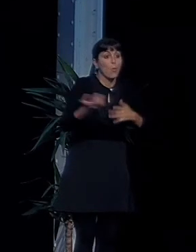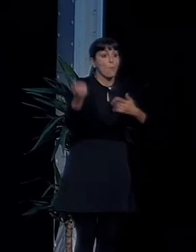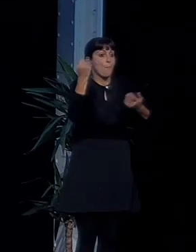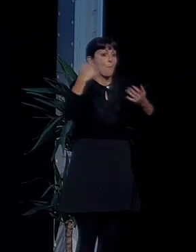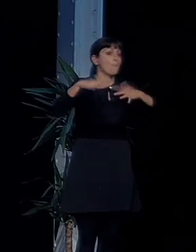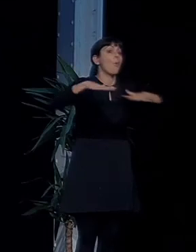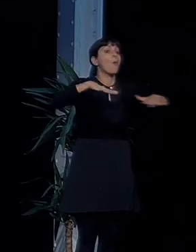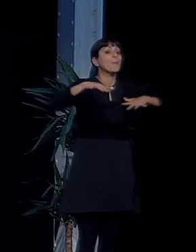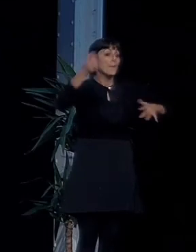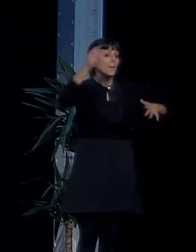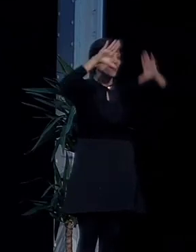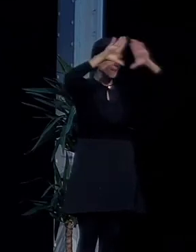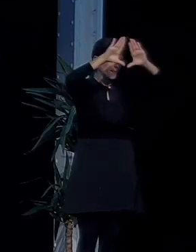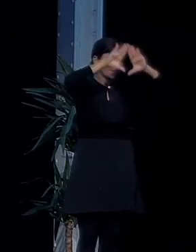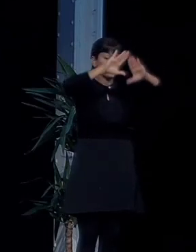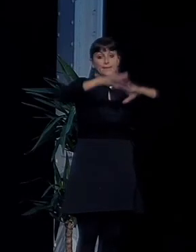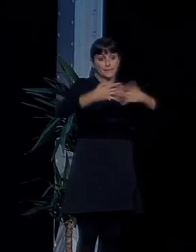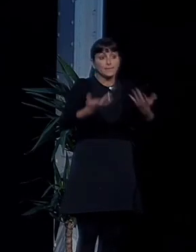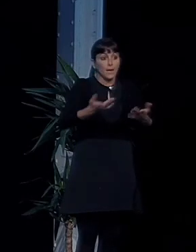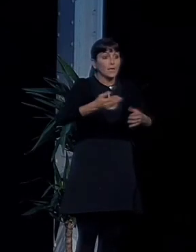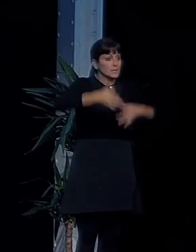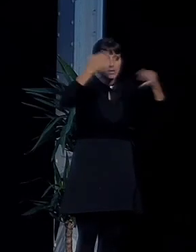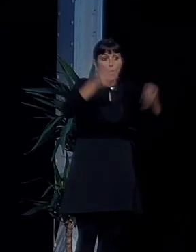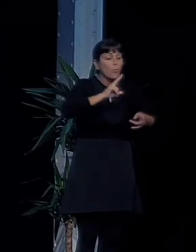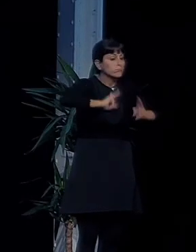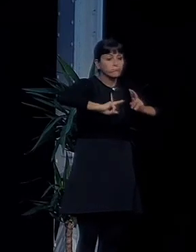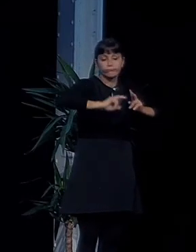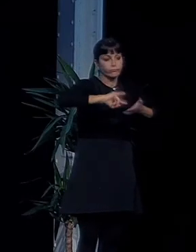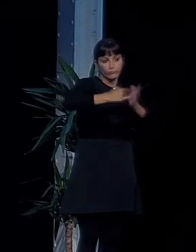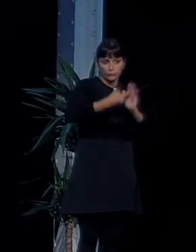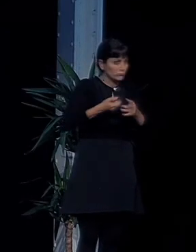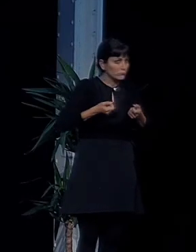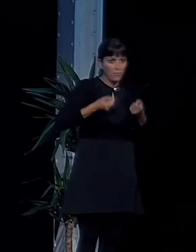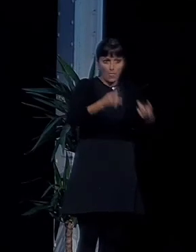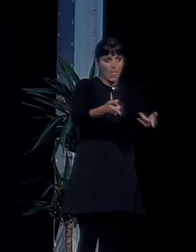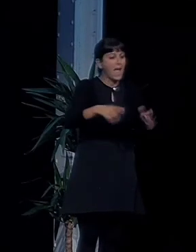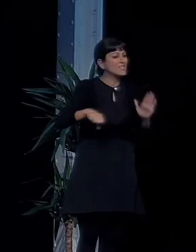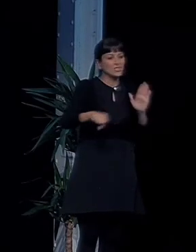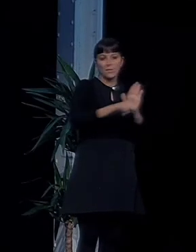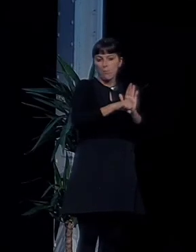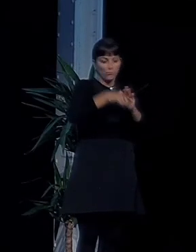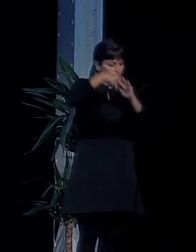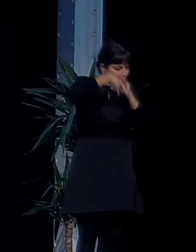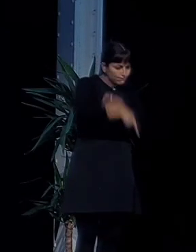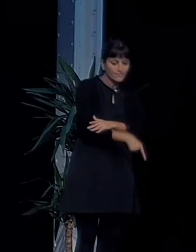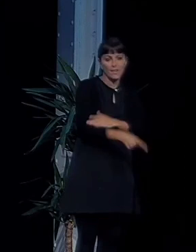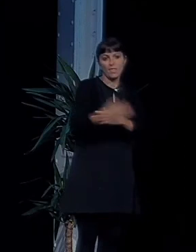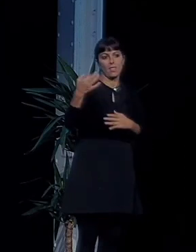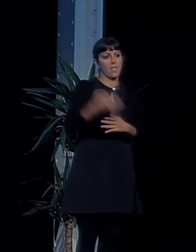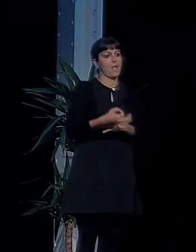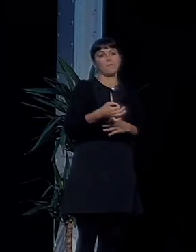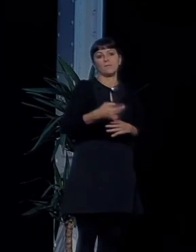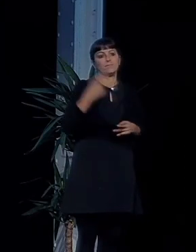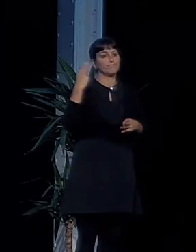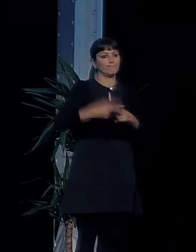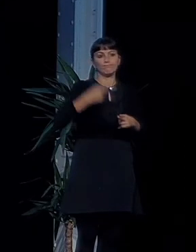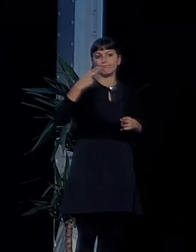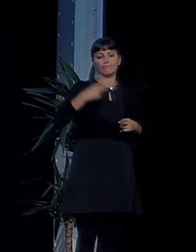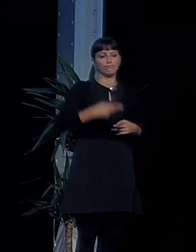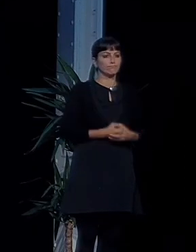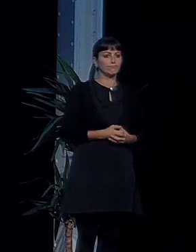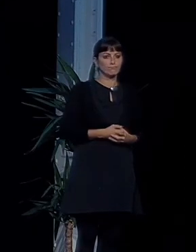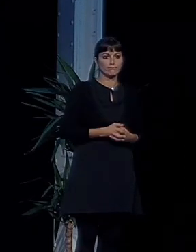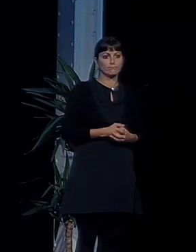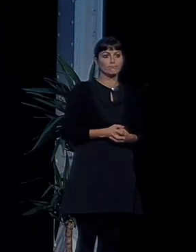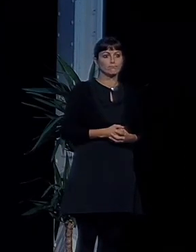con todo esto, contrarrepresentación al peligro sexual. O sea, hay que entrar en lo simbólico, o sea, de manera tajante, sin